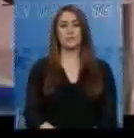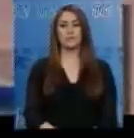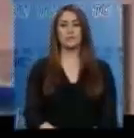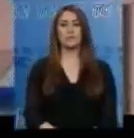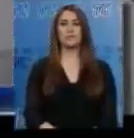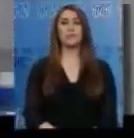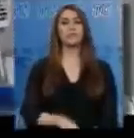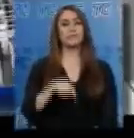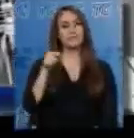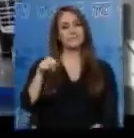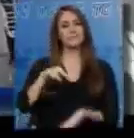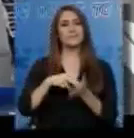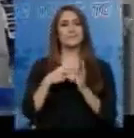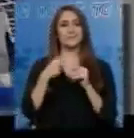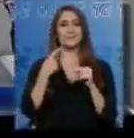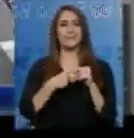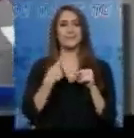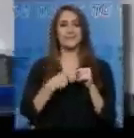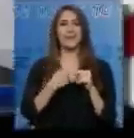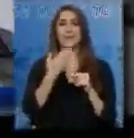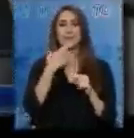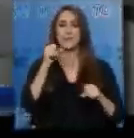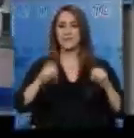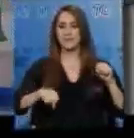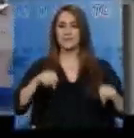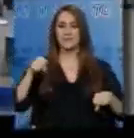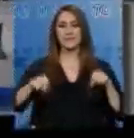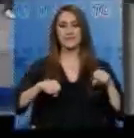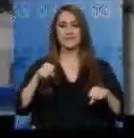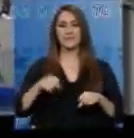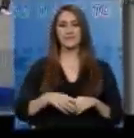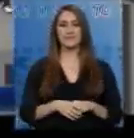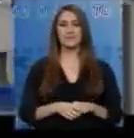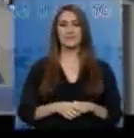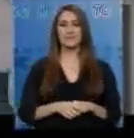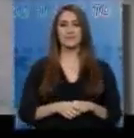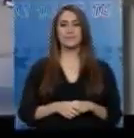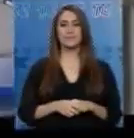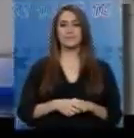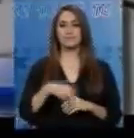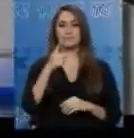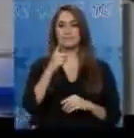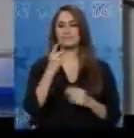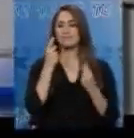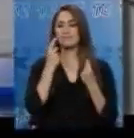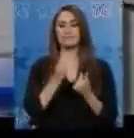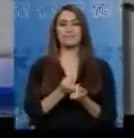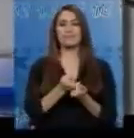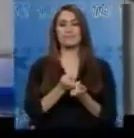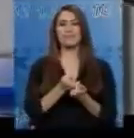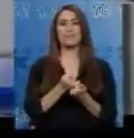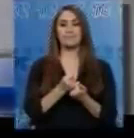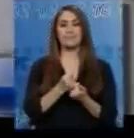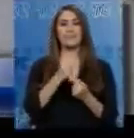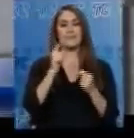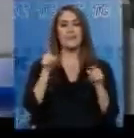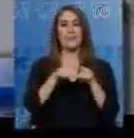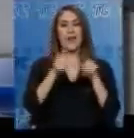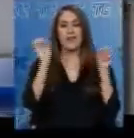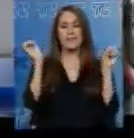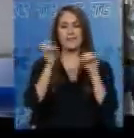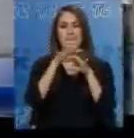Es así como se ve a Quito en una bicicleta. Un panorama fugaz, lleno de magia